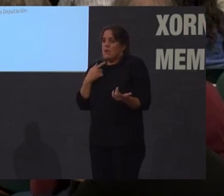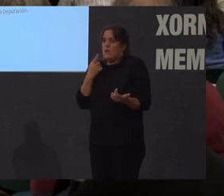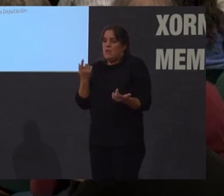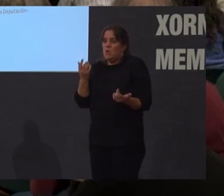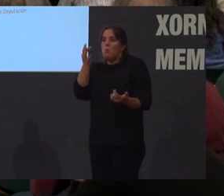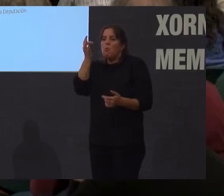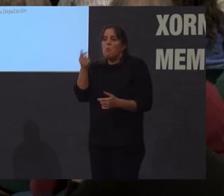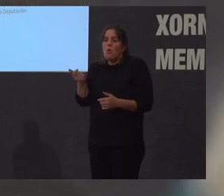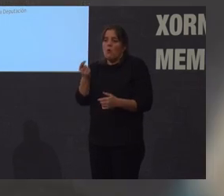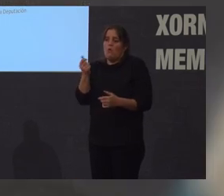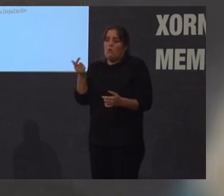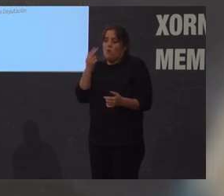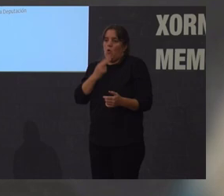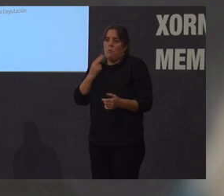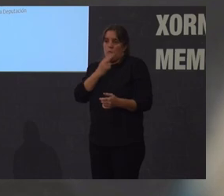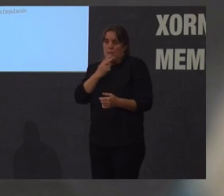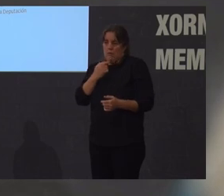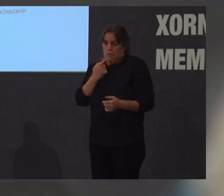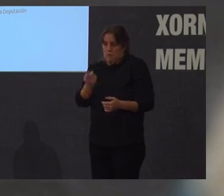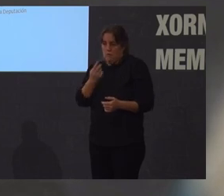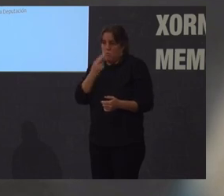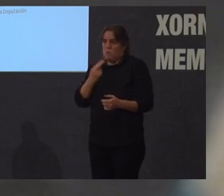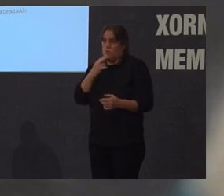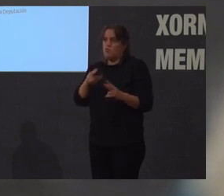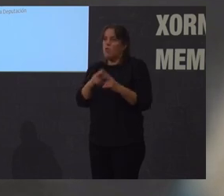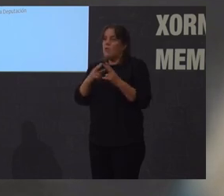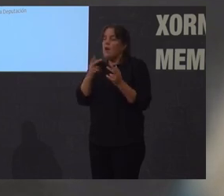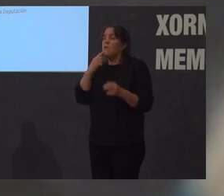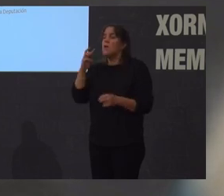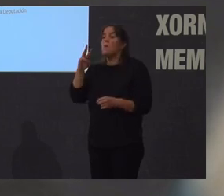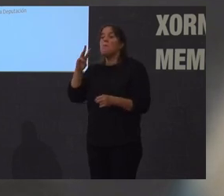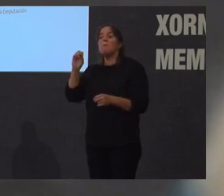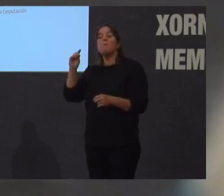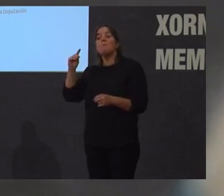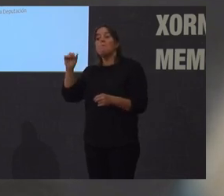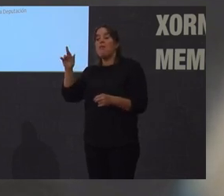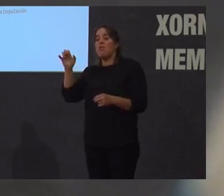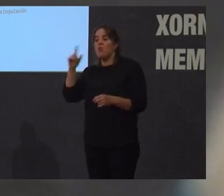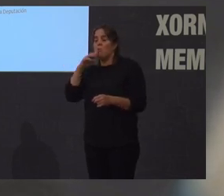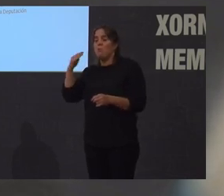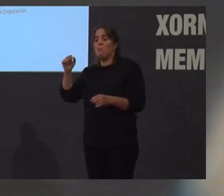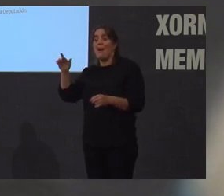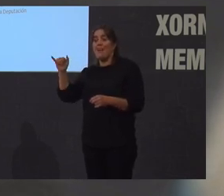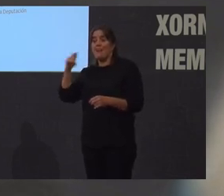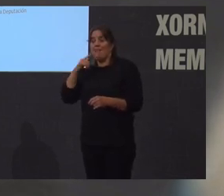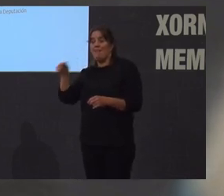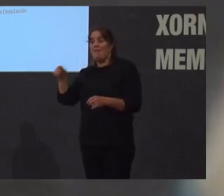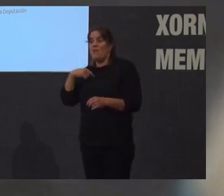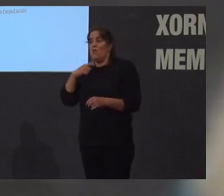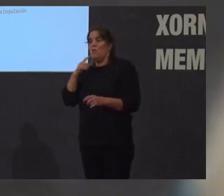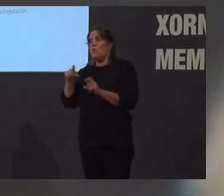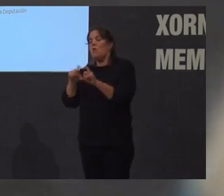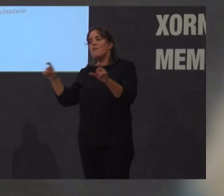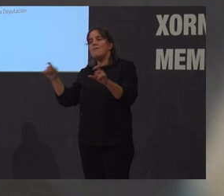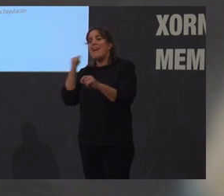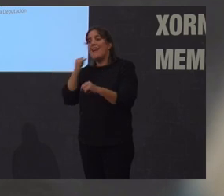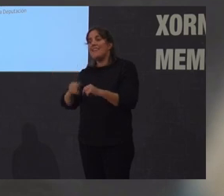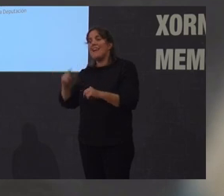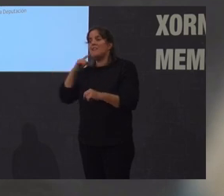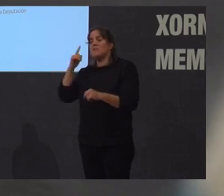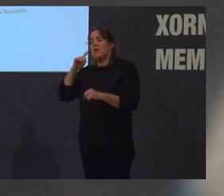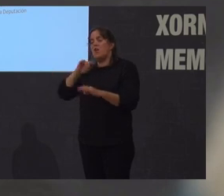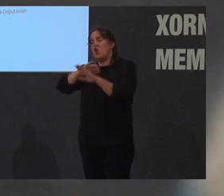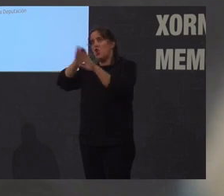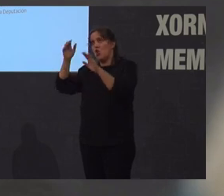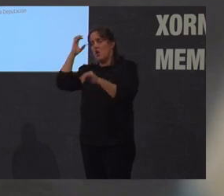mínimamente comprometido socialmente. Pedro Barrié, que tenía Fuerzas Eléctricas del Noroeste, era competidor directo y